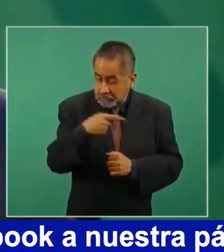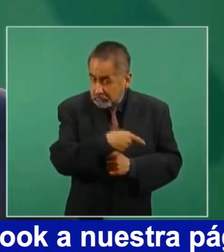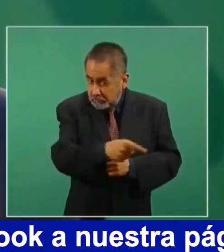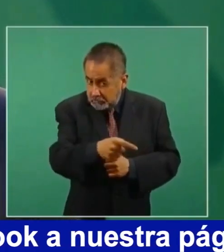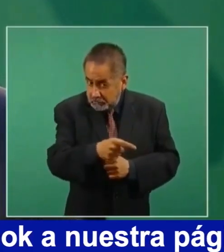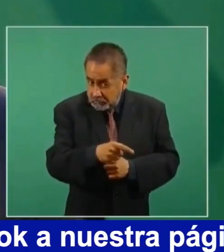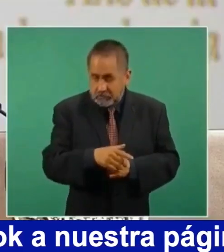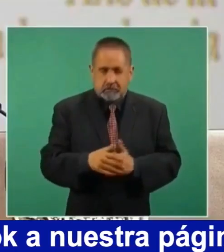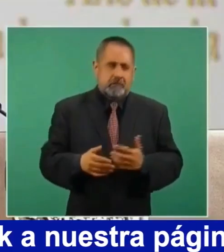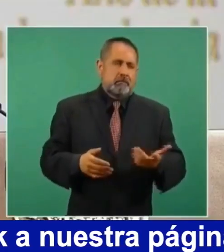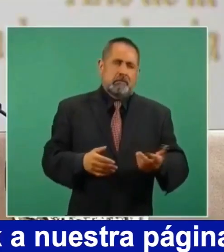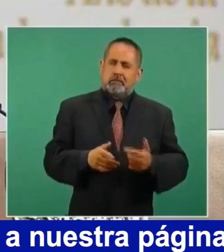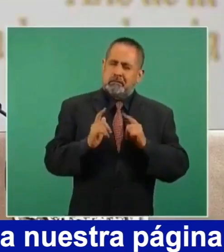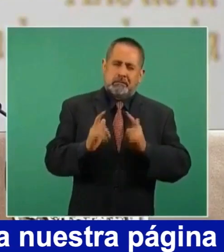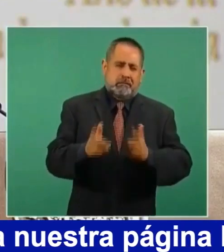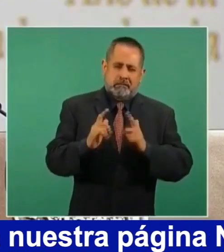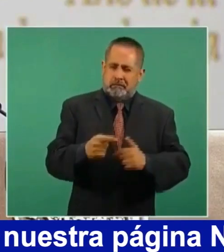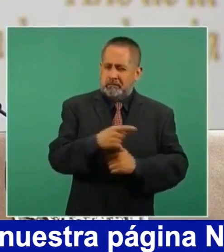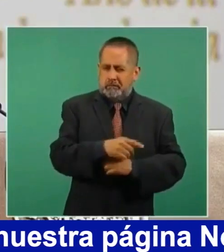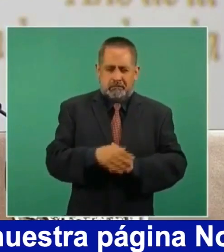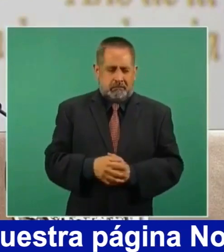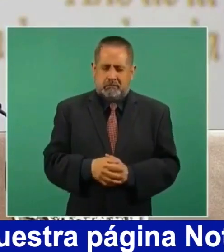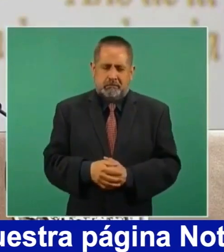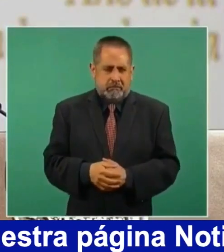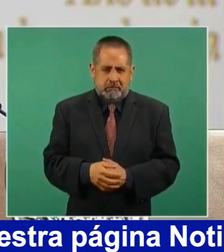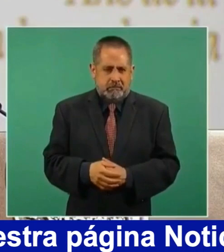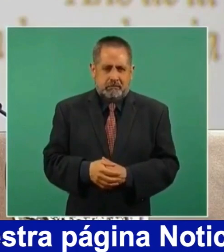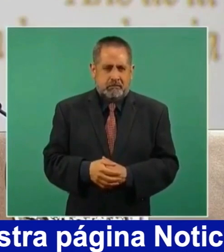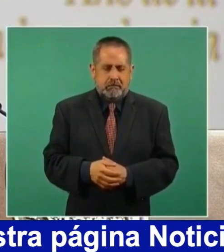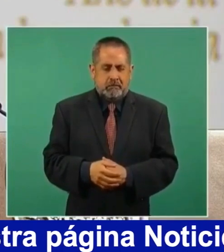el 24, pues